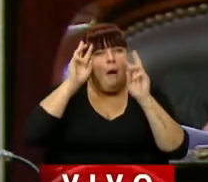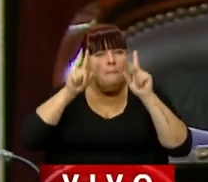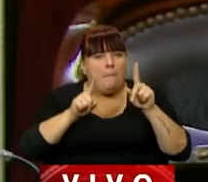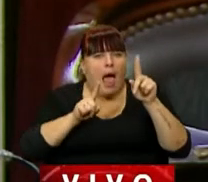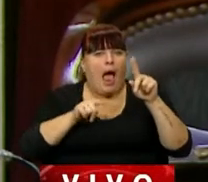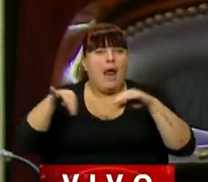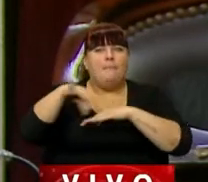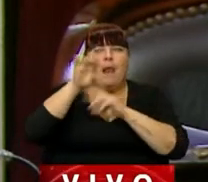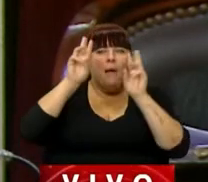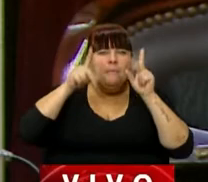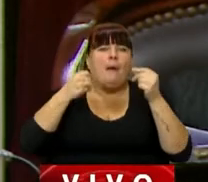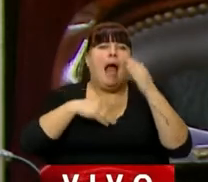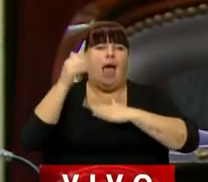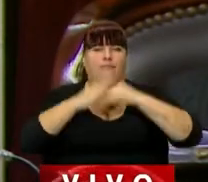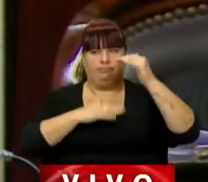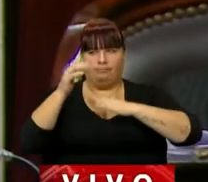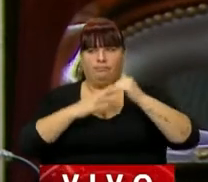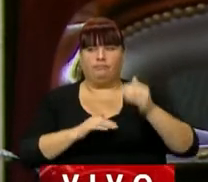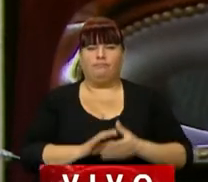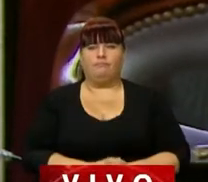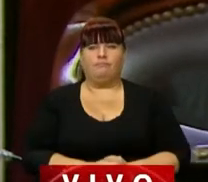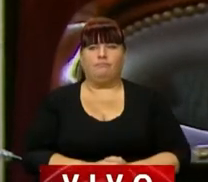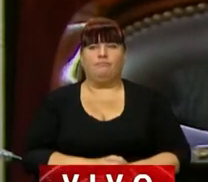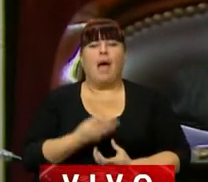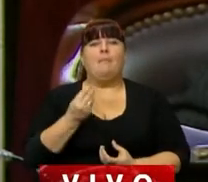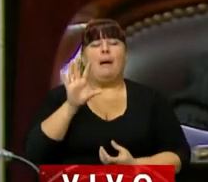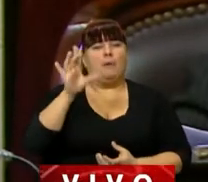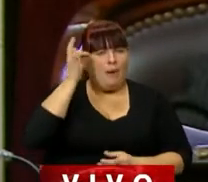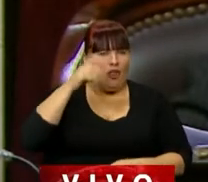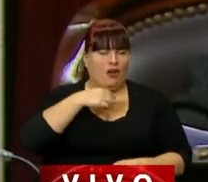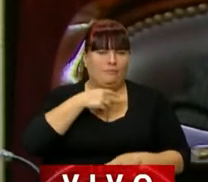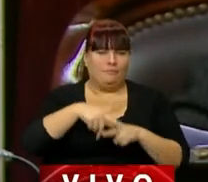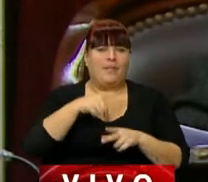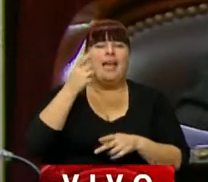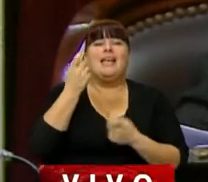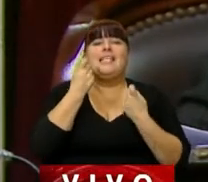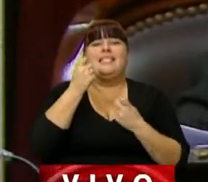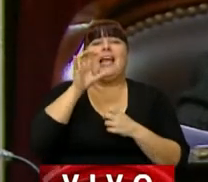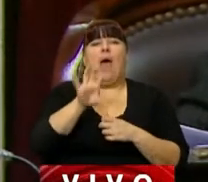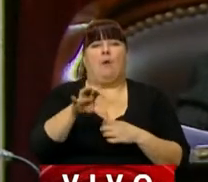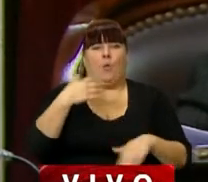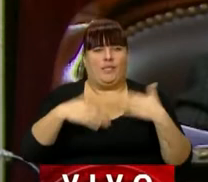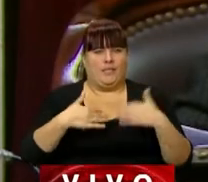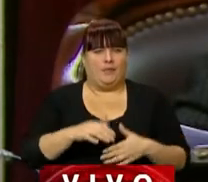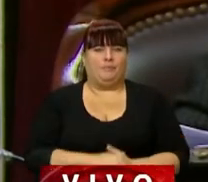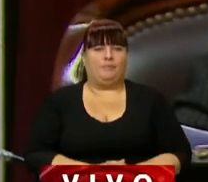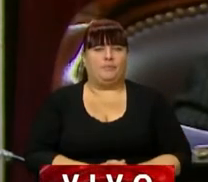y planificar las obras necesarias que la provincia, perdón, tenía que priorizar.